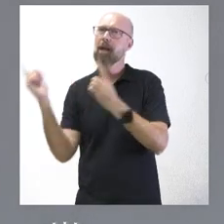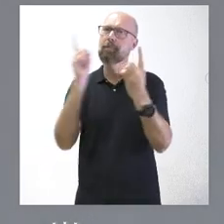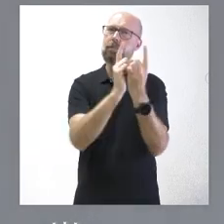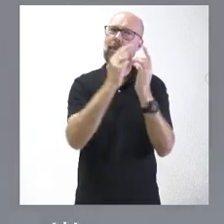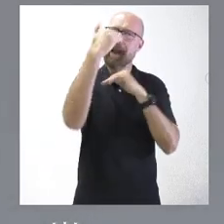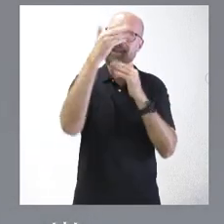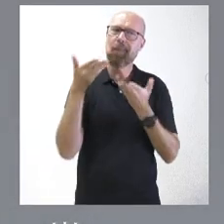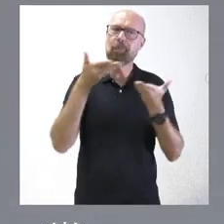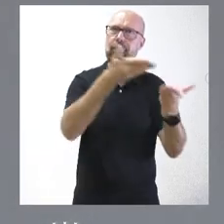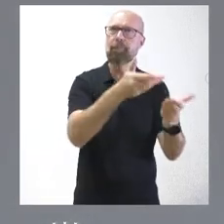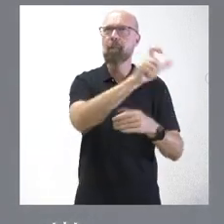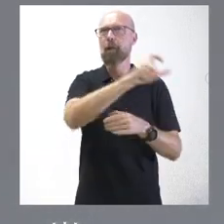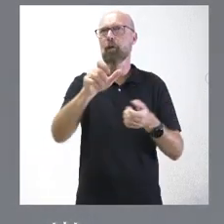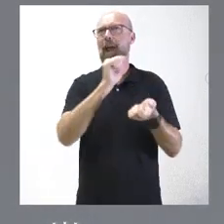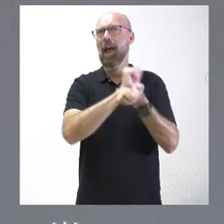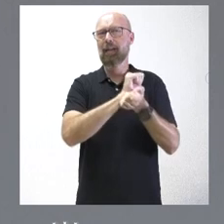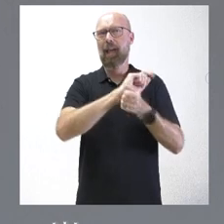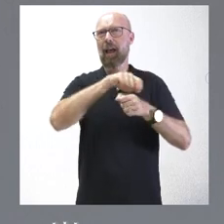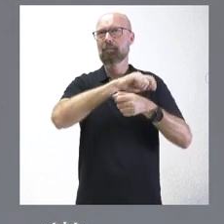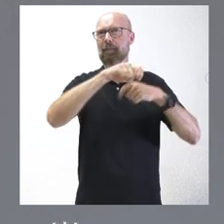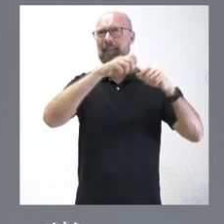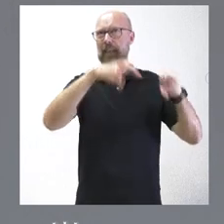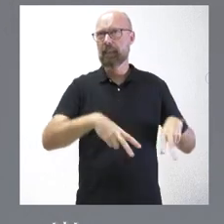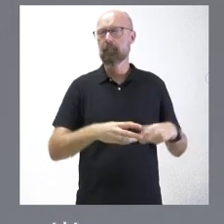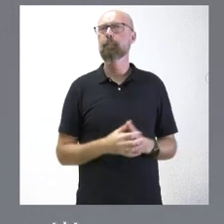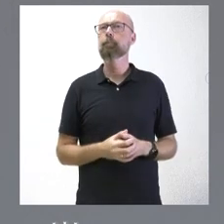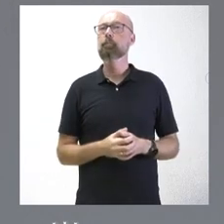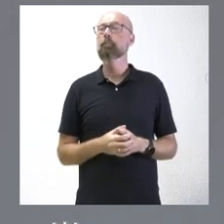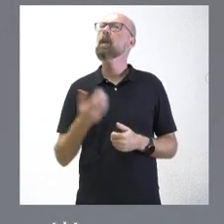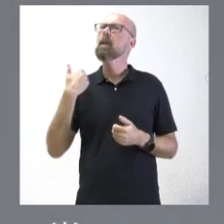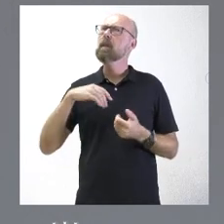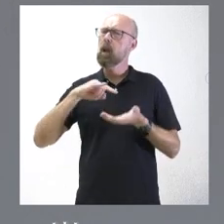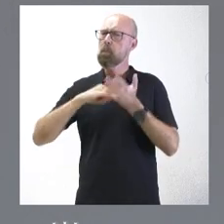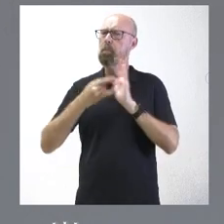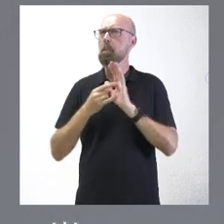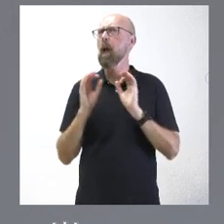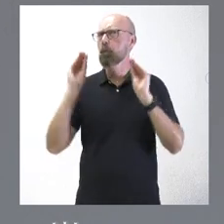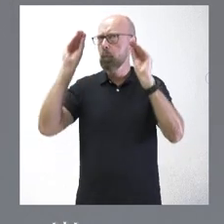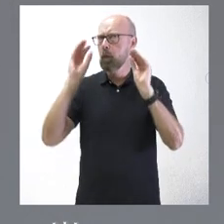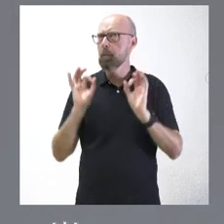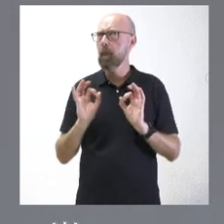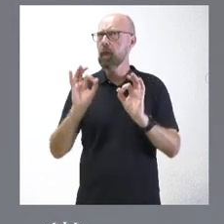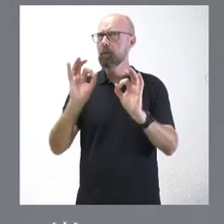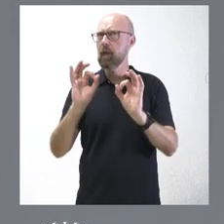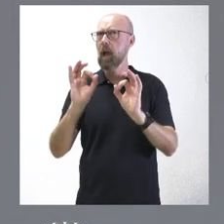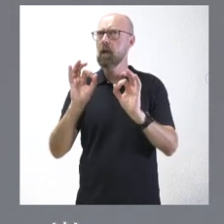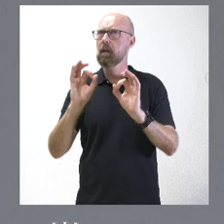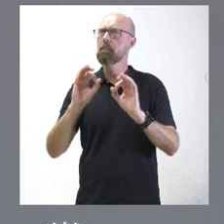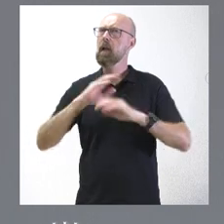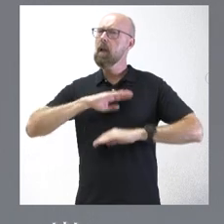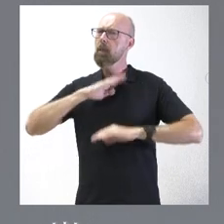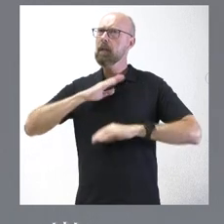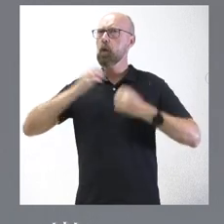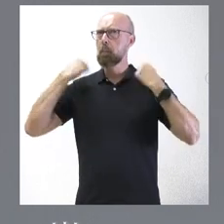sin sujeciones se ha llevado a cabo un plan de formación específica y capacitación práctica